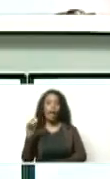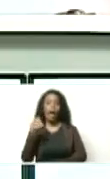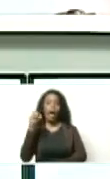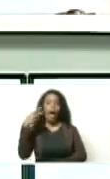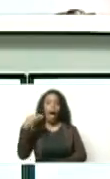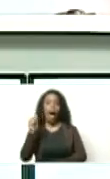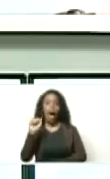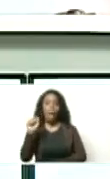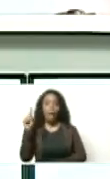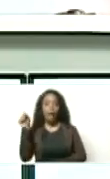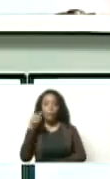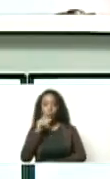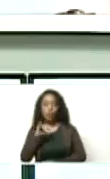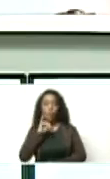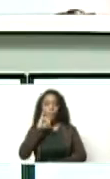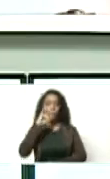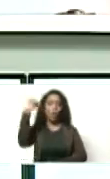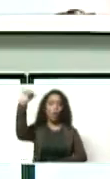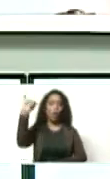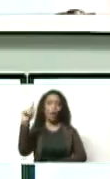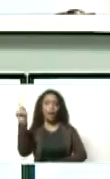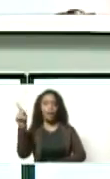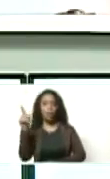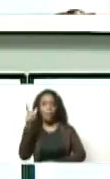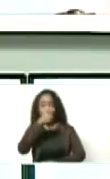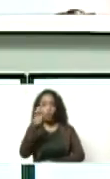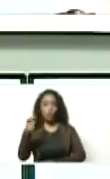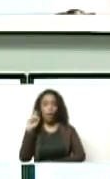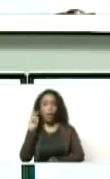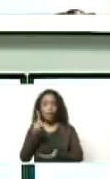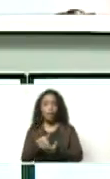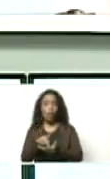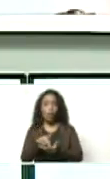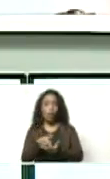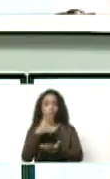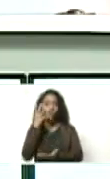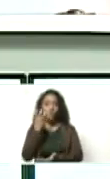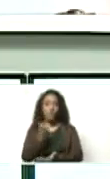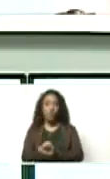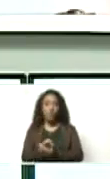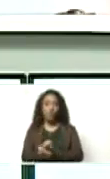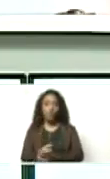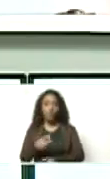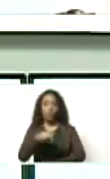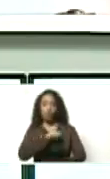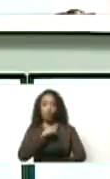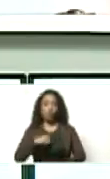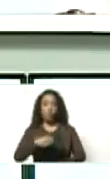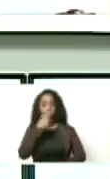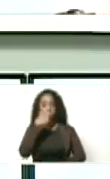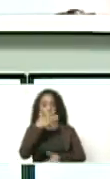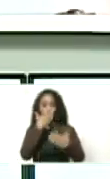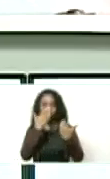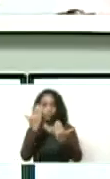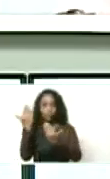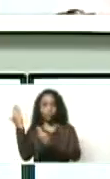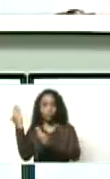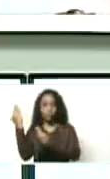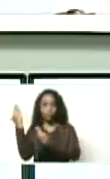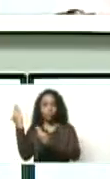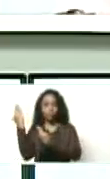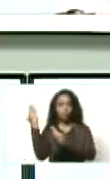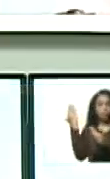unos ciudadanos pusieron una denuncia y les llegó el BenApp. Super bigote. Adelante, Falcón.